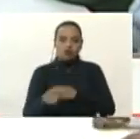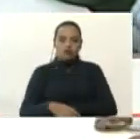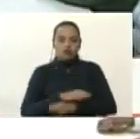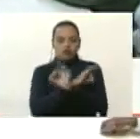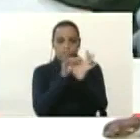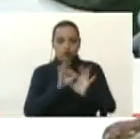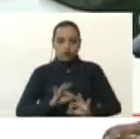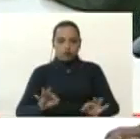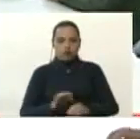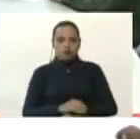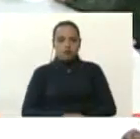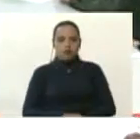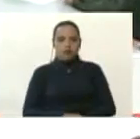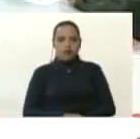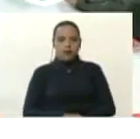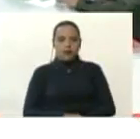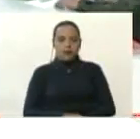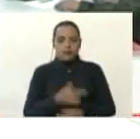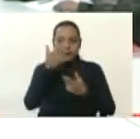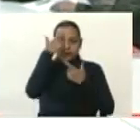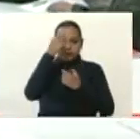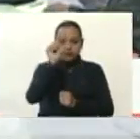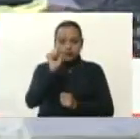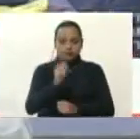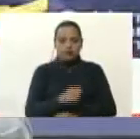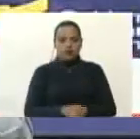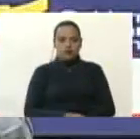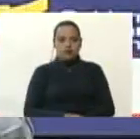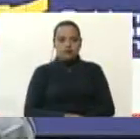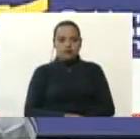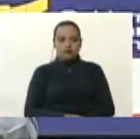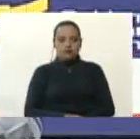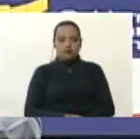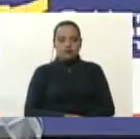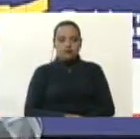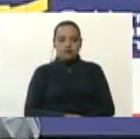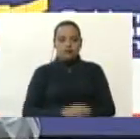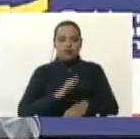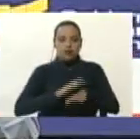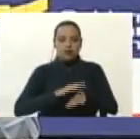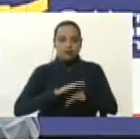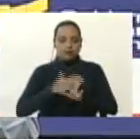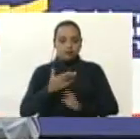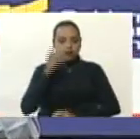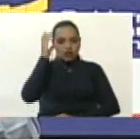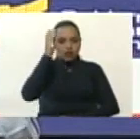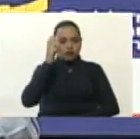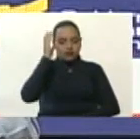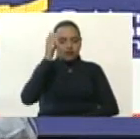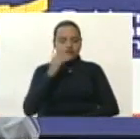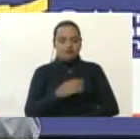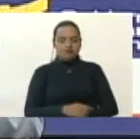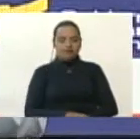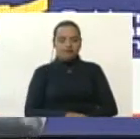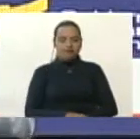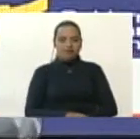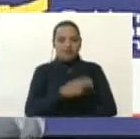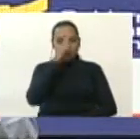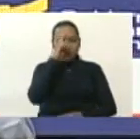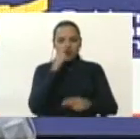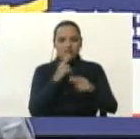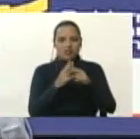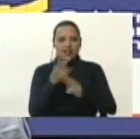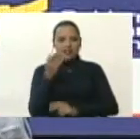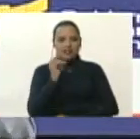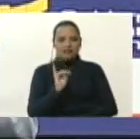métodos, por su profesionalismo, ¿no? Por toda la capacidad y honestidad que